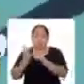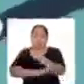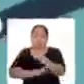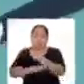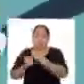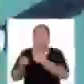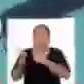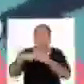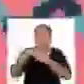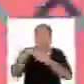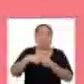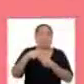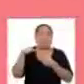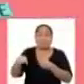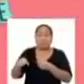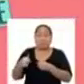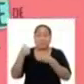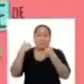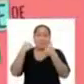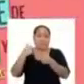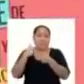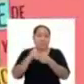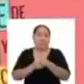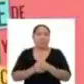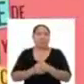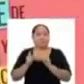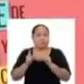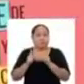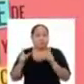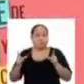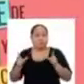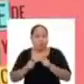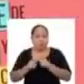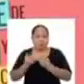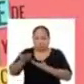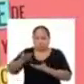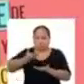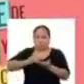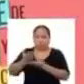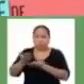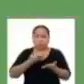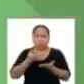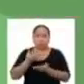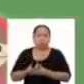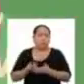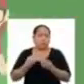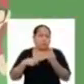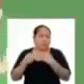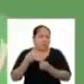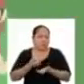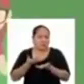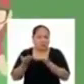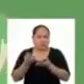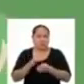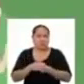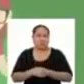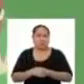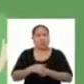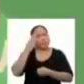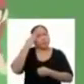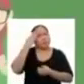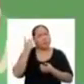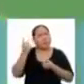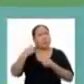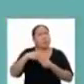Sí, es tan chévere que así se crea un ambiente eficiente de bienes y servicios. Un momento, ¿sabes cuántos países conforman el